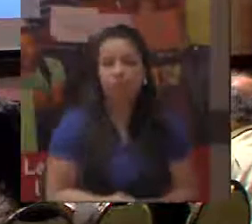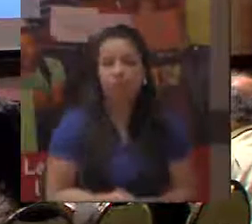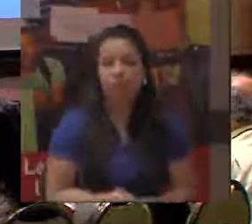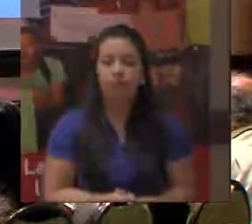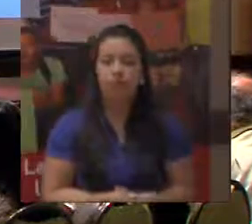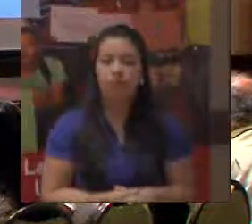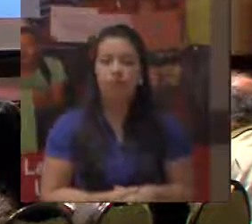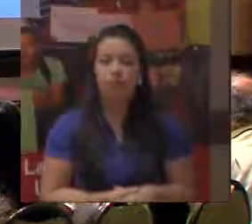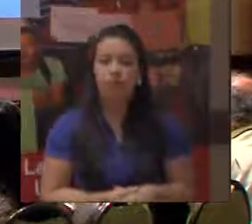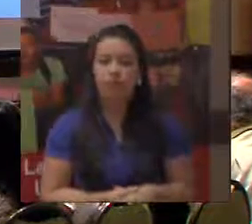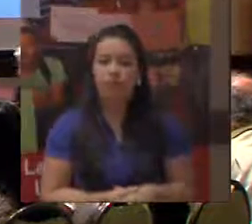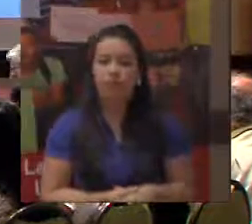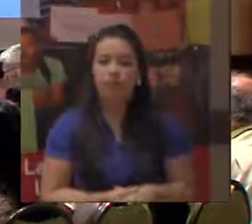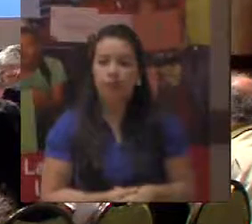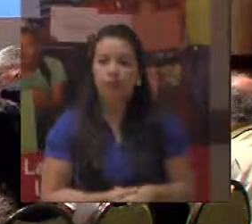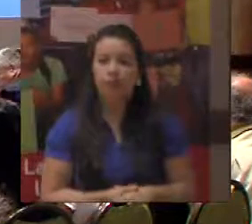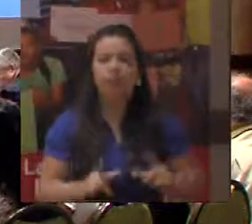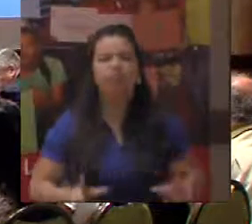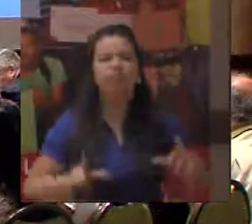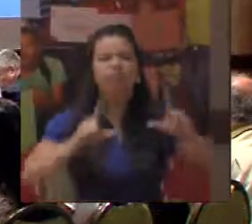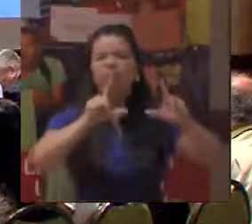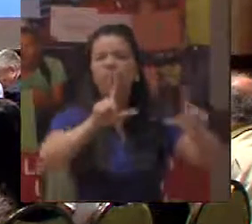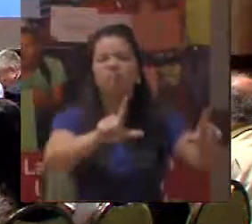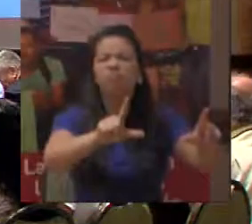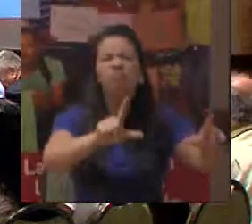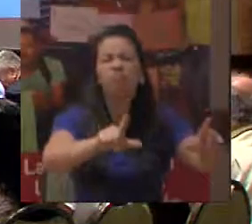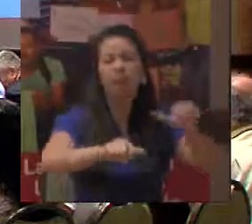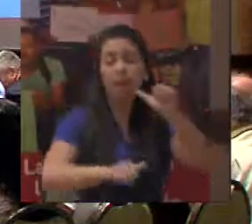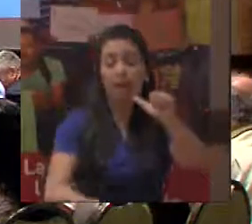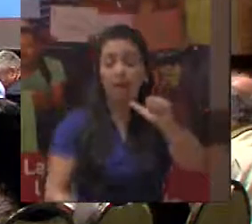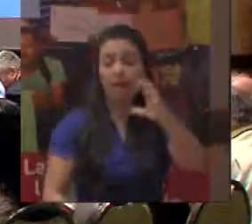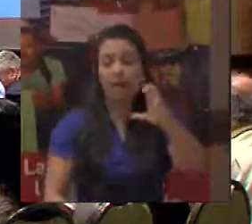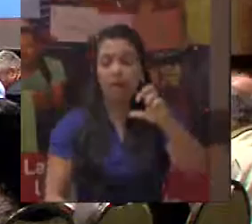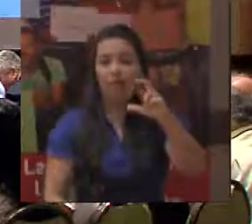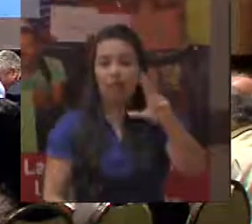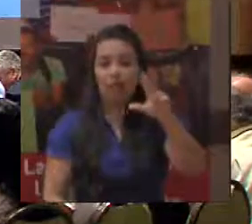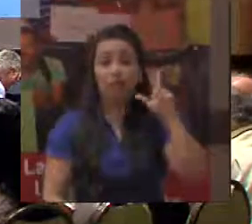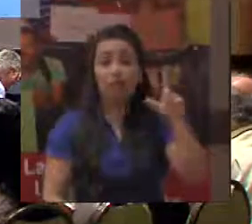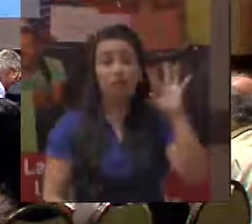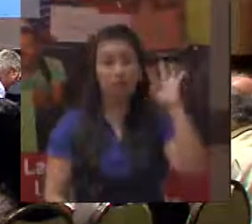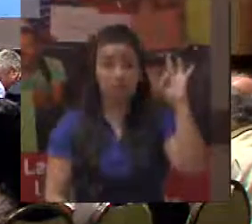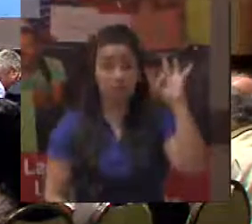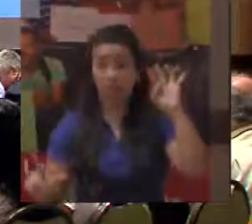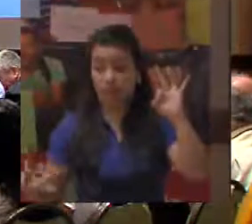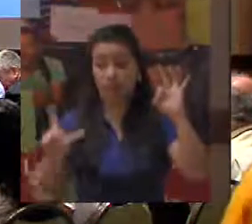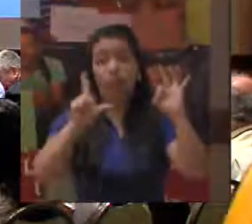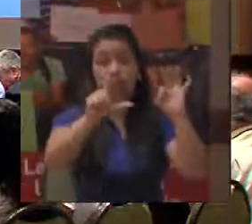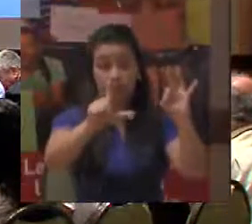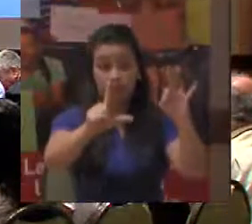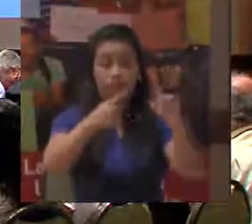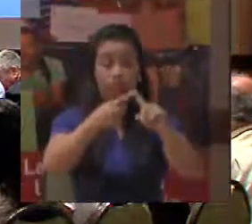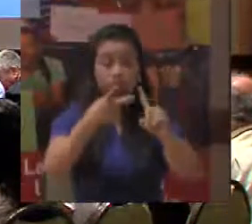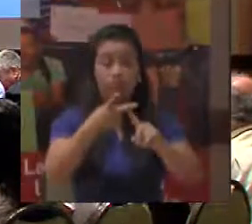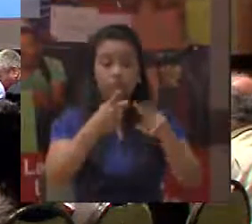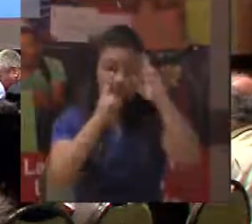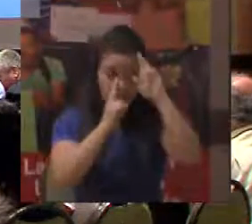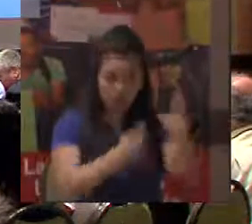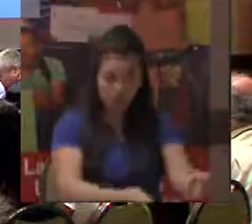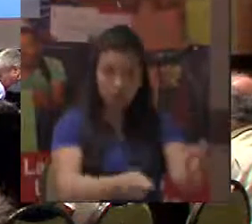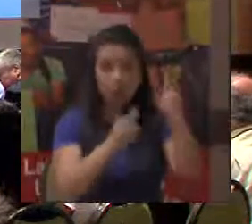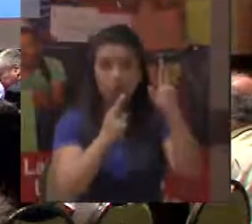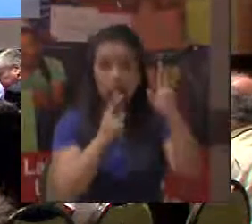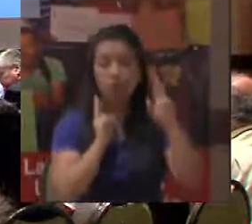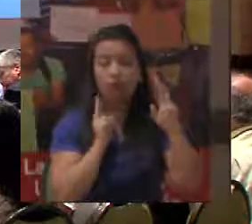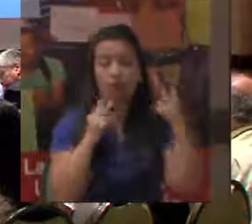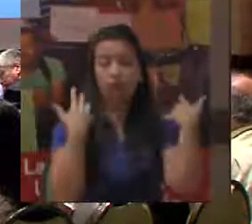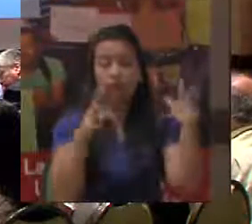entidad. Se certificó a la Agencia Colombiana en materia de calidad, se hizo reconocimiento a la excelencia en